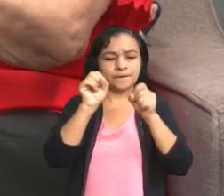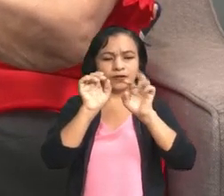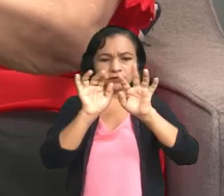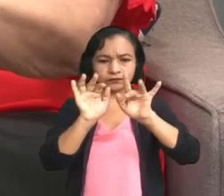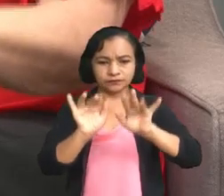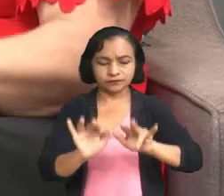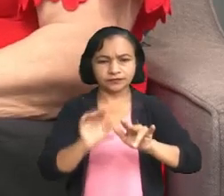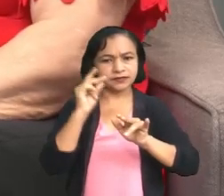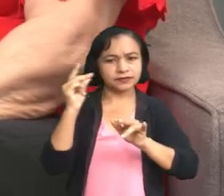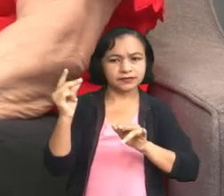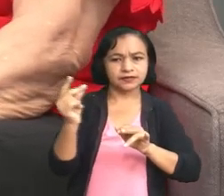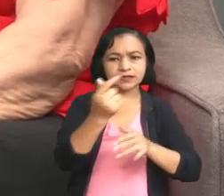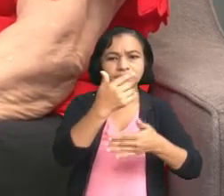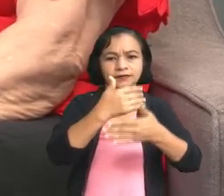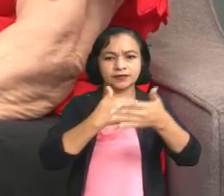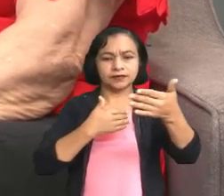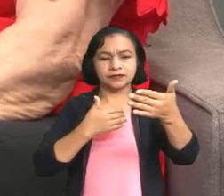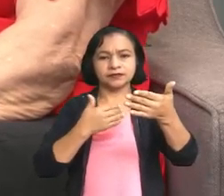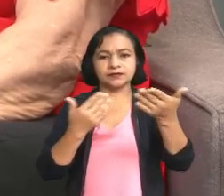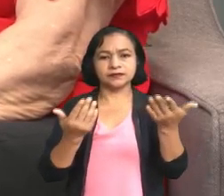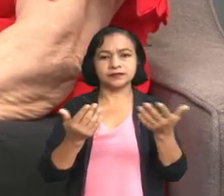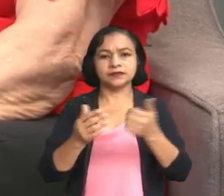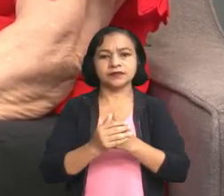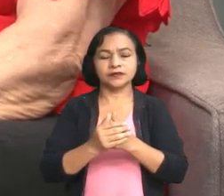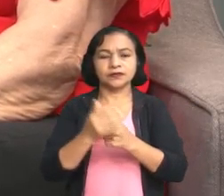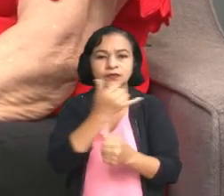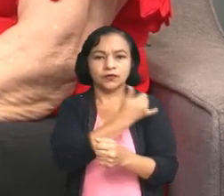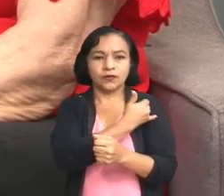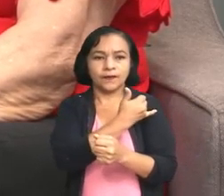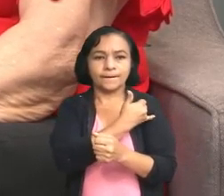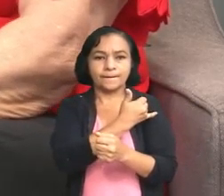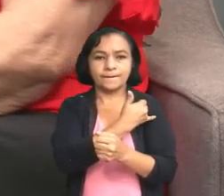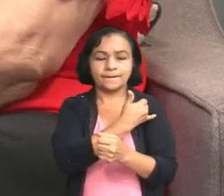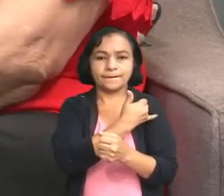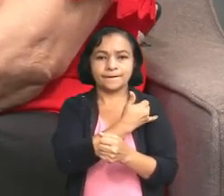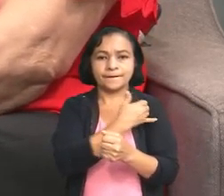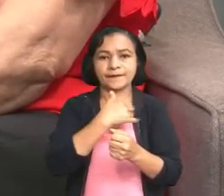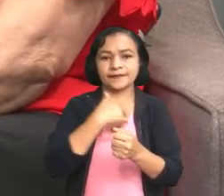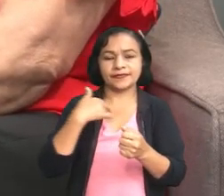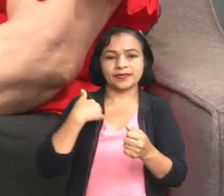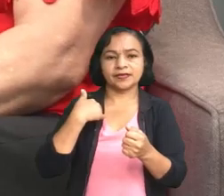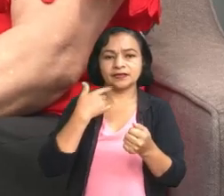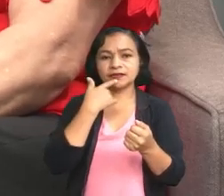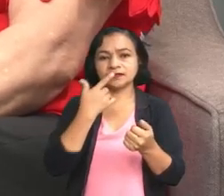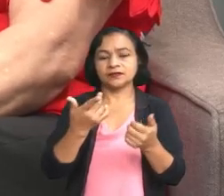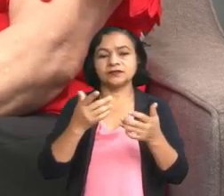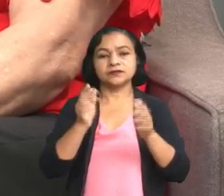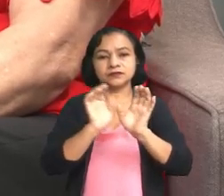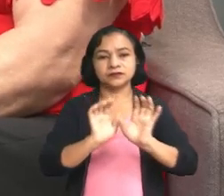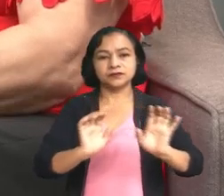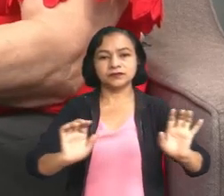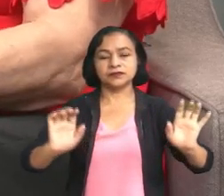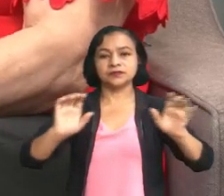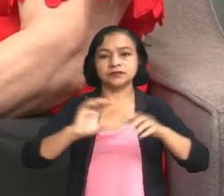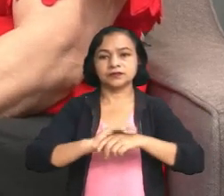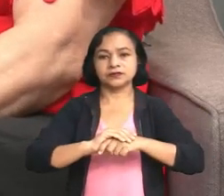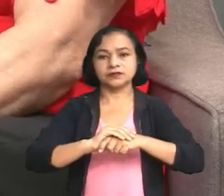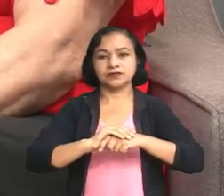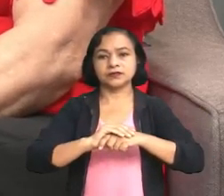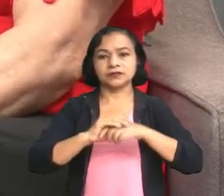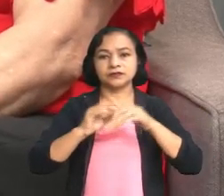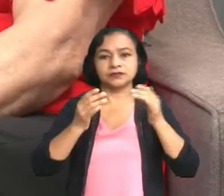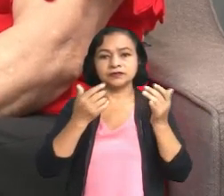y rápidamente te lo van a... O en los mismos hospitales, precisamente, sí. Al nacer cada mujer, precisamente su niño o niña es inscrito en ya el